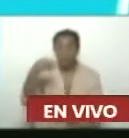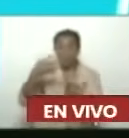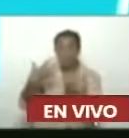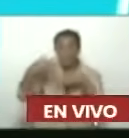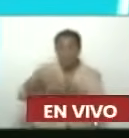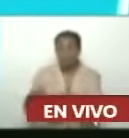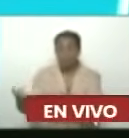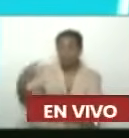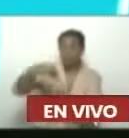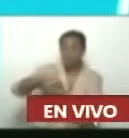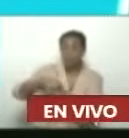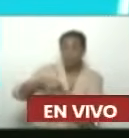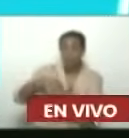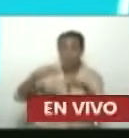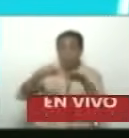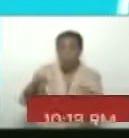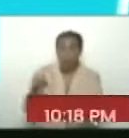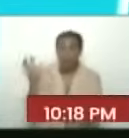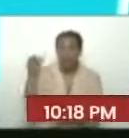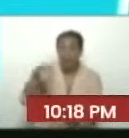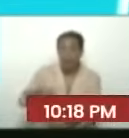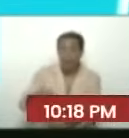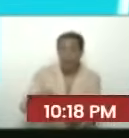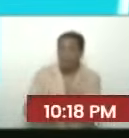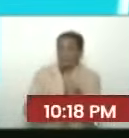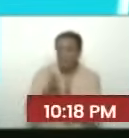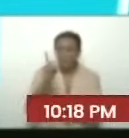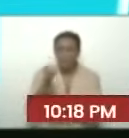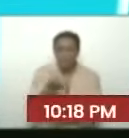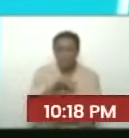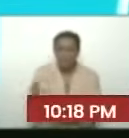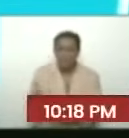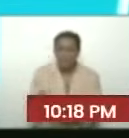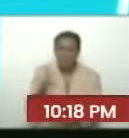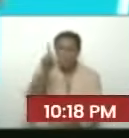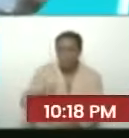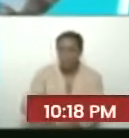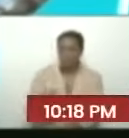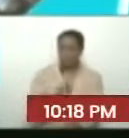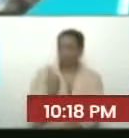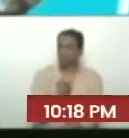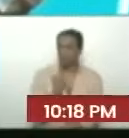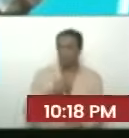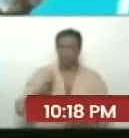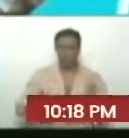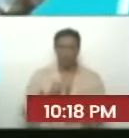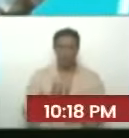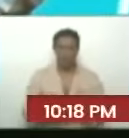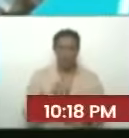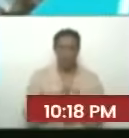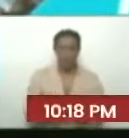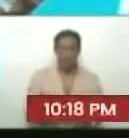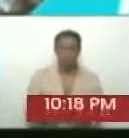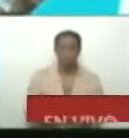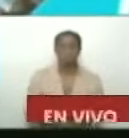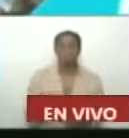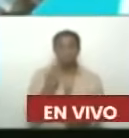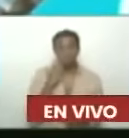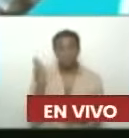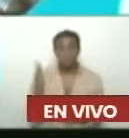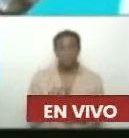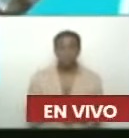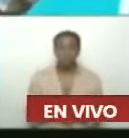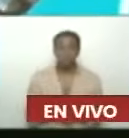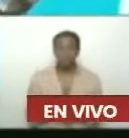se integró al Conservatorio del Estado Aragua, desarrollándose como solista en la percusión y la